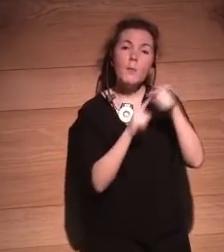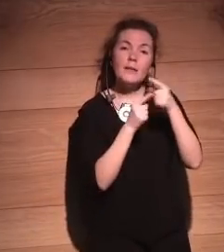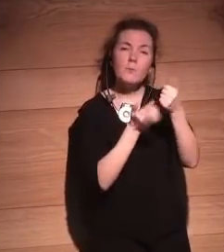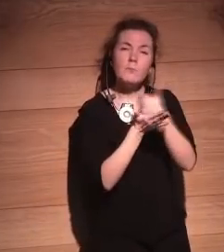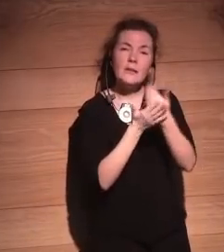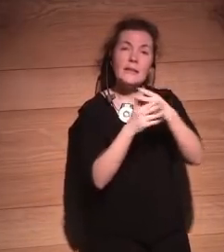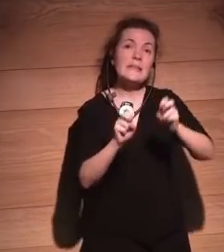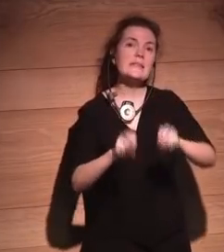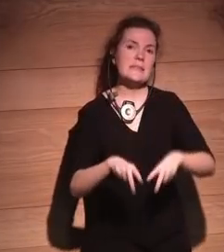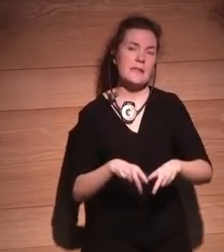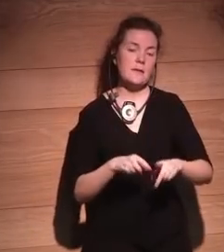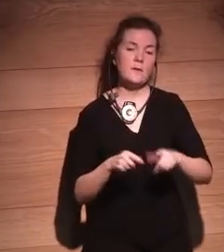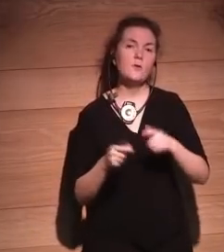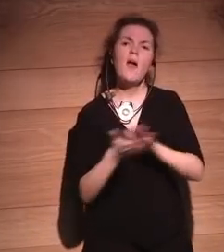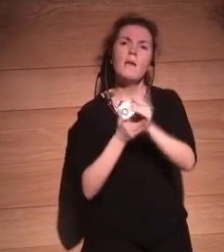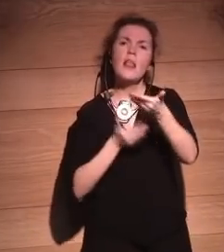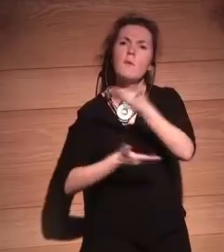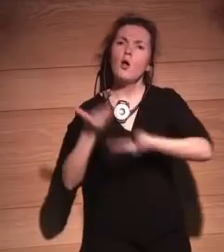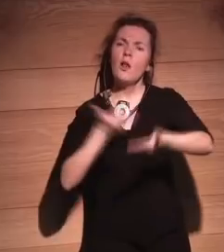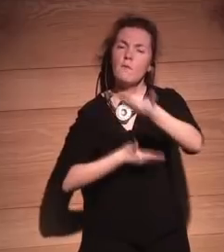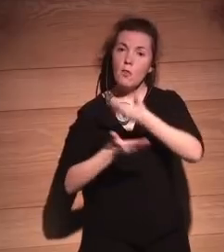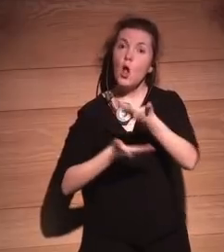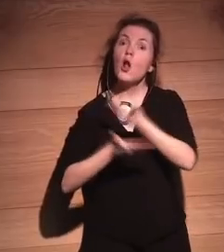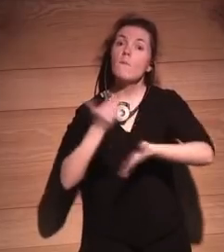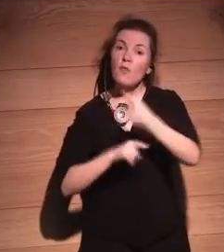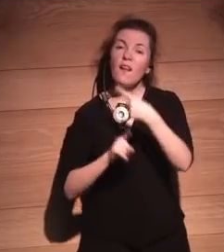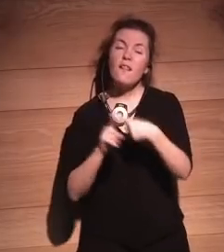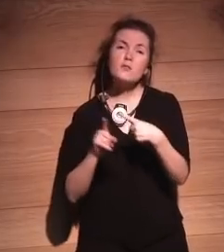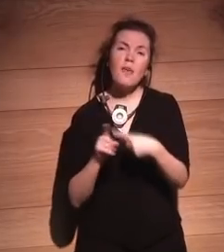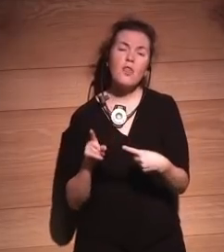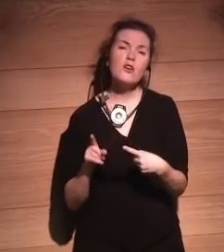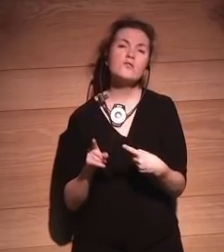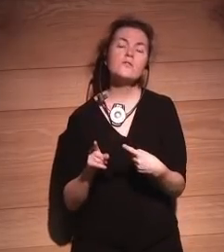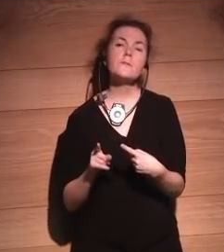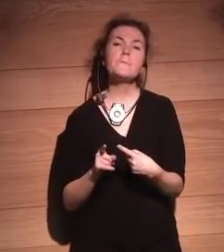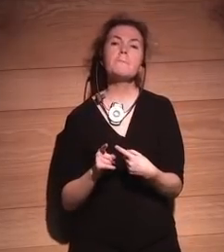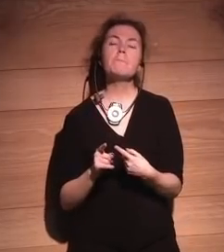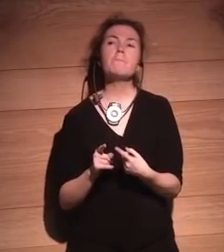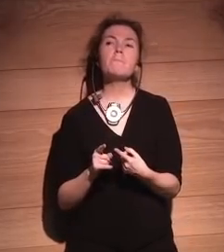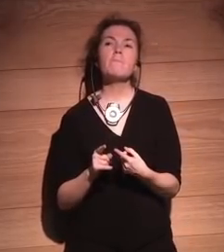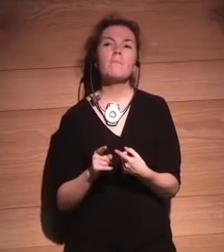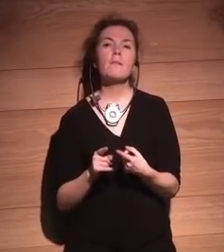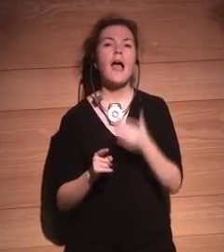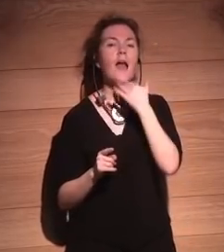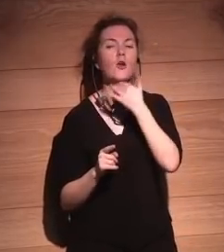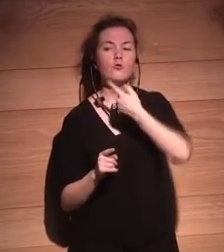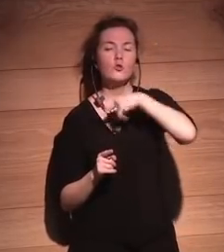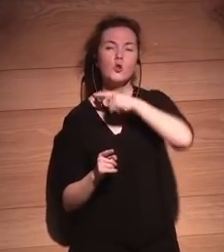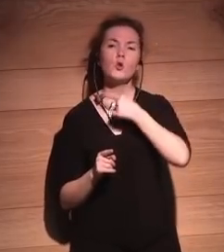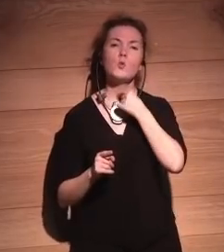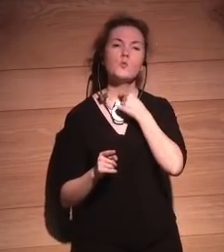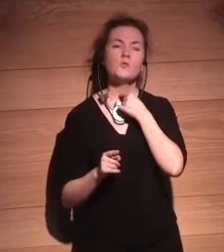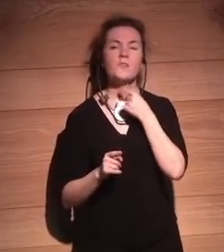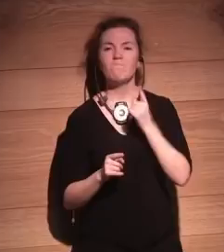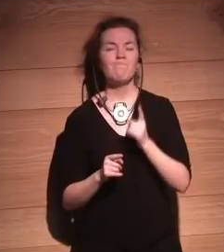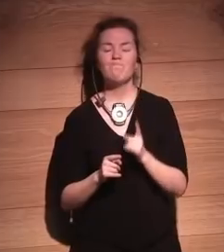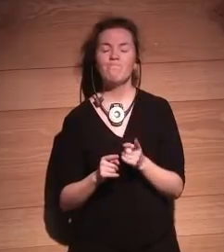lucro. Hemos hablado de colaboración, y la colaboración en los medios no es algo que nos guste